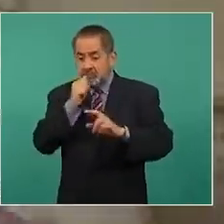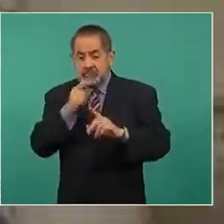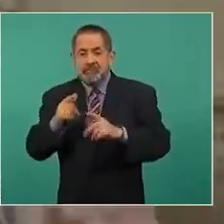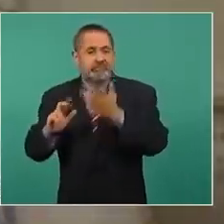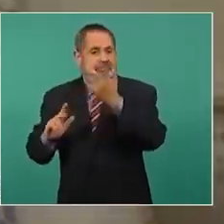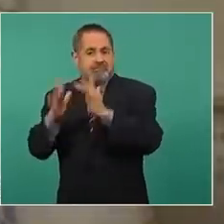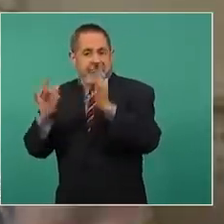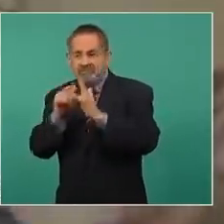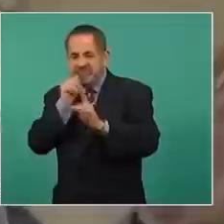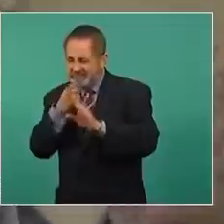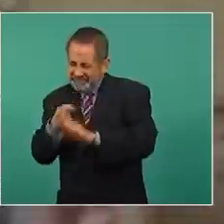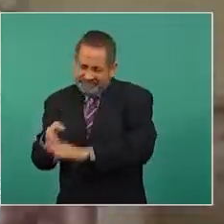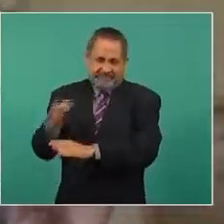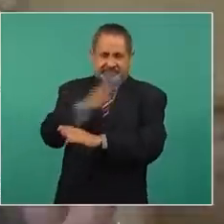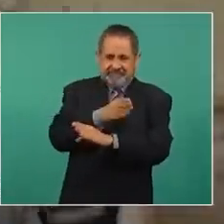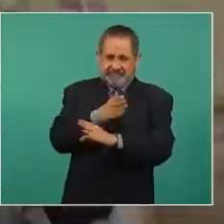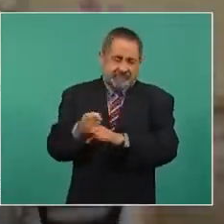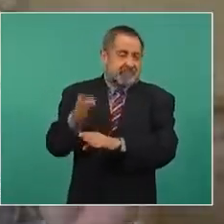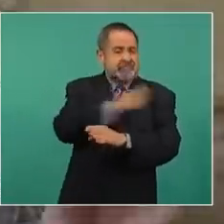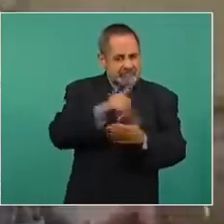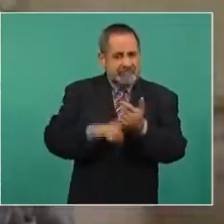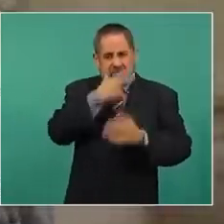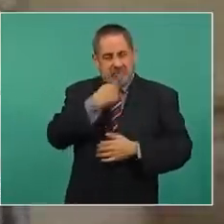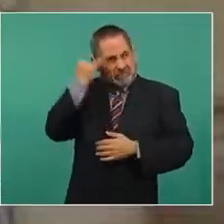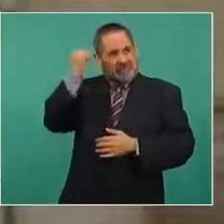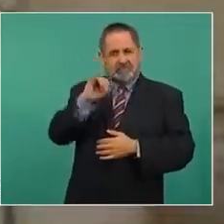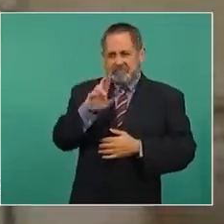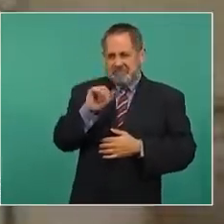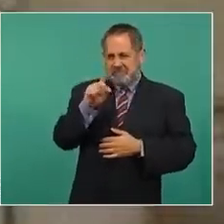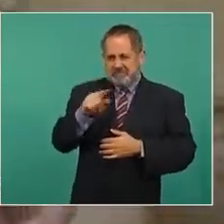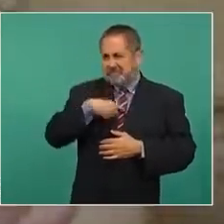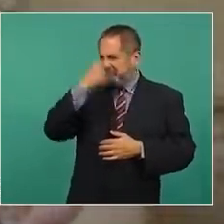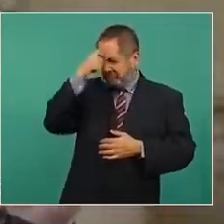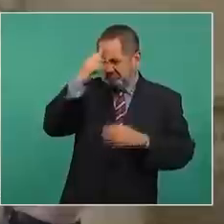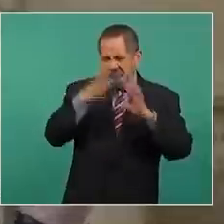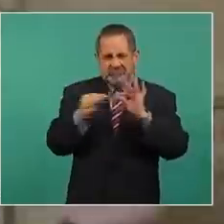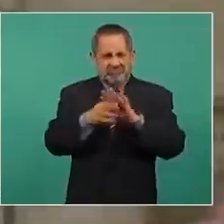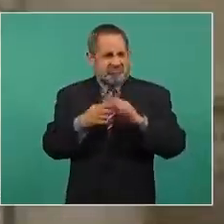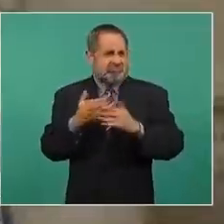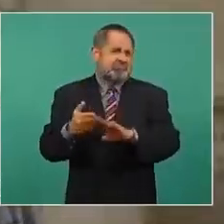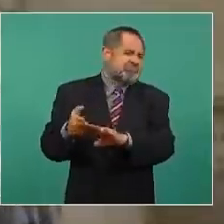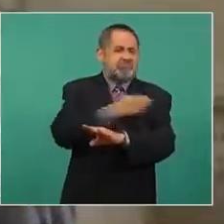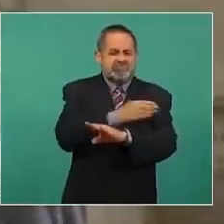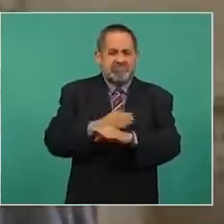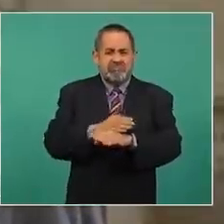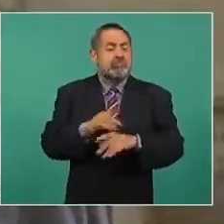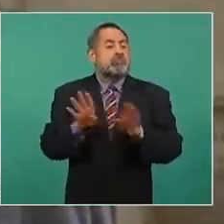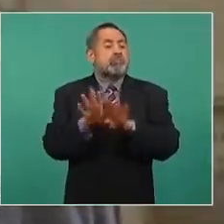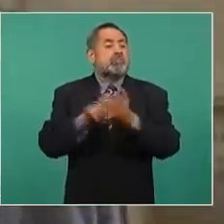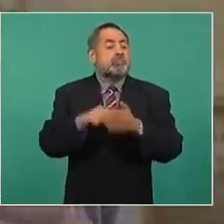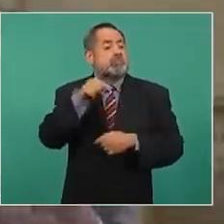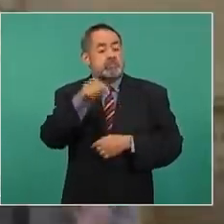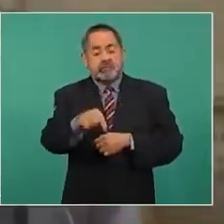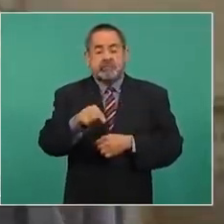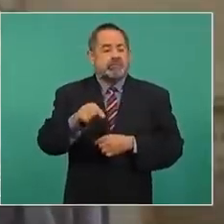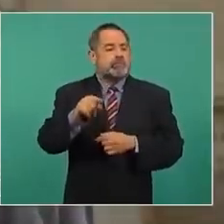franquesa y más de 150 años antes del grito de dolores